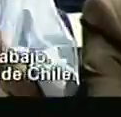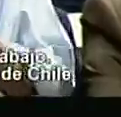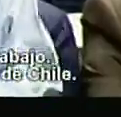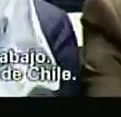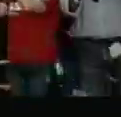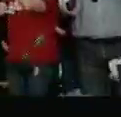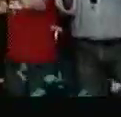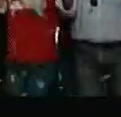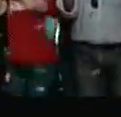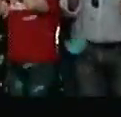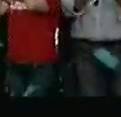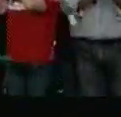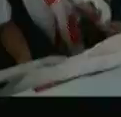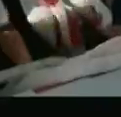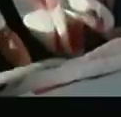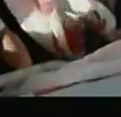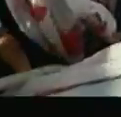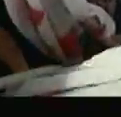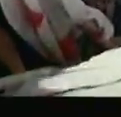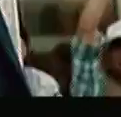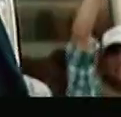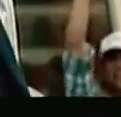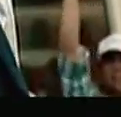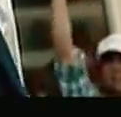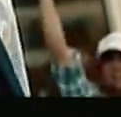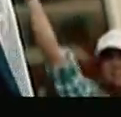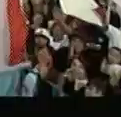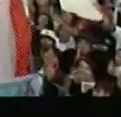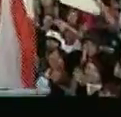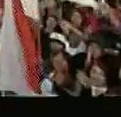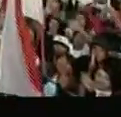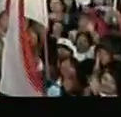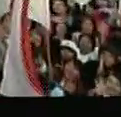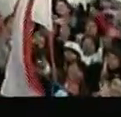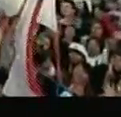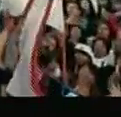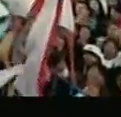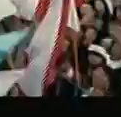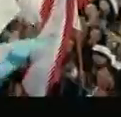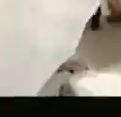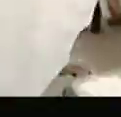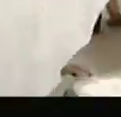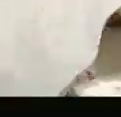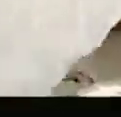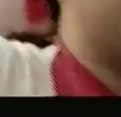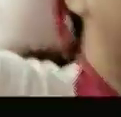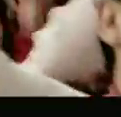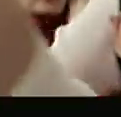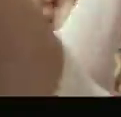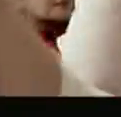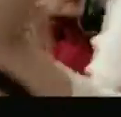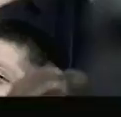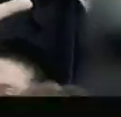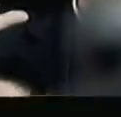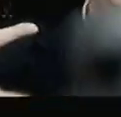presidenta de Chile. Sí se puede, sí se puede, sí se puede, sí se puede. Sabes que sí